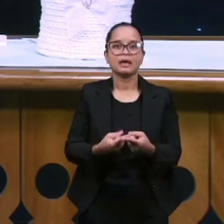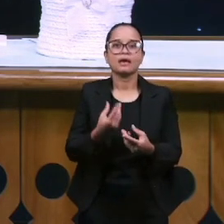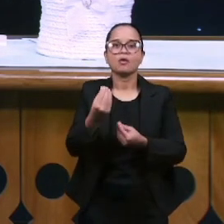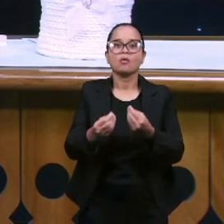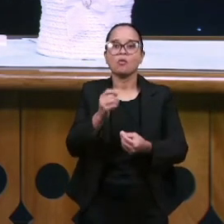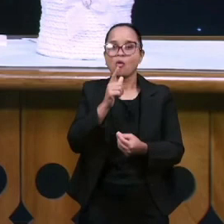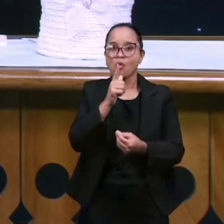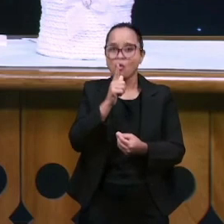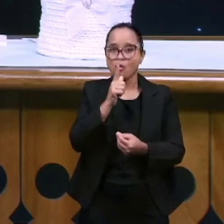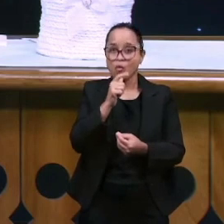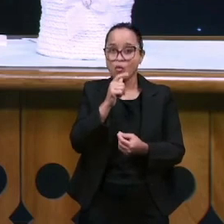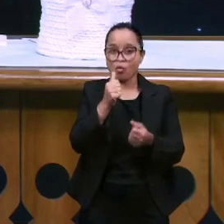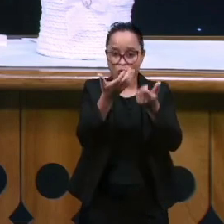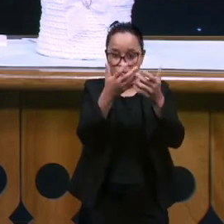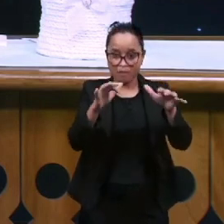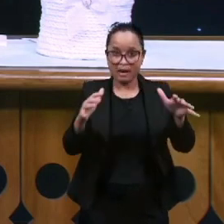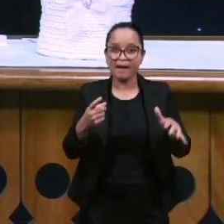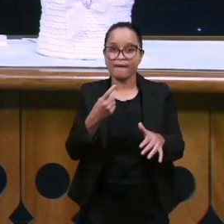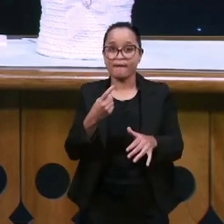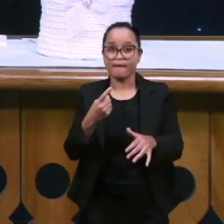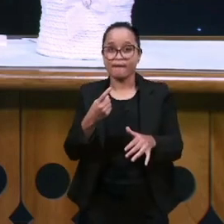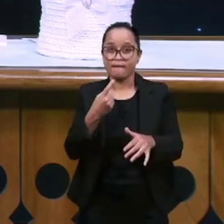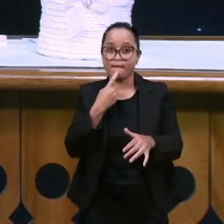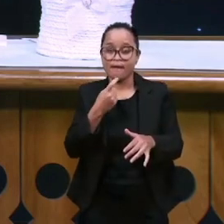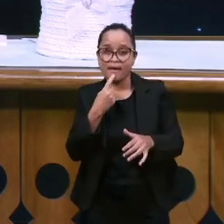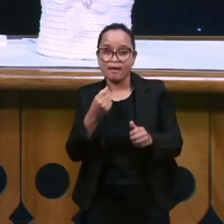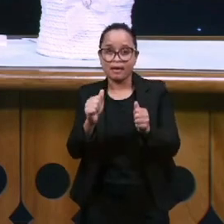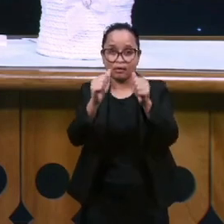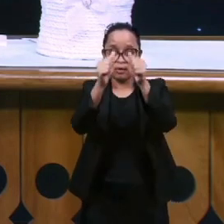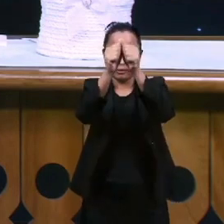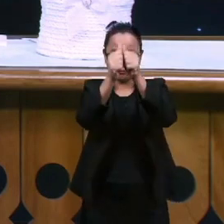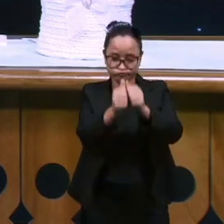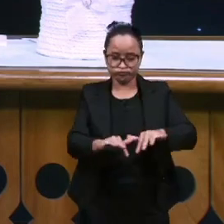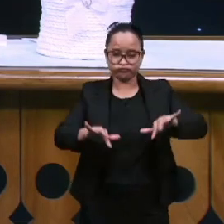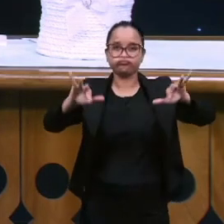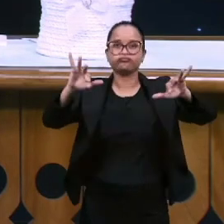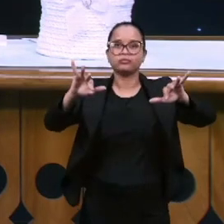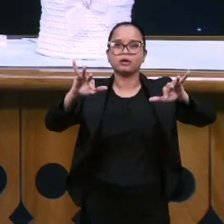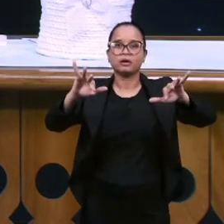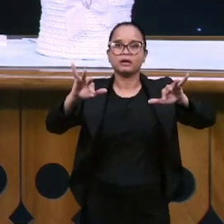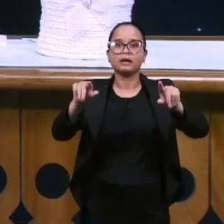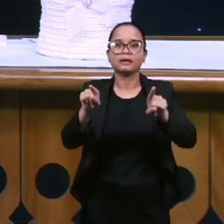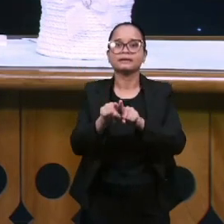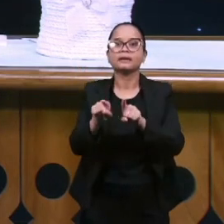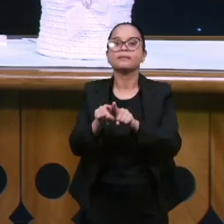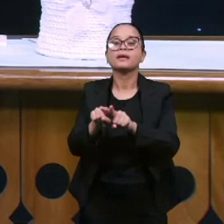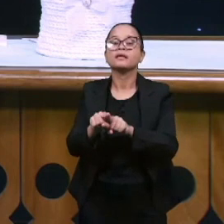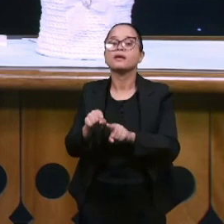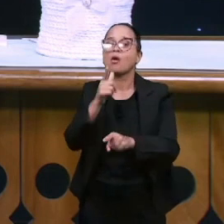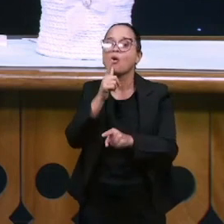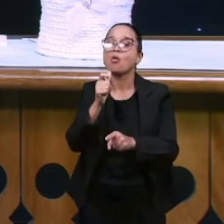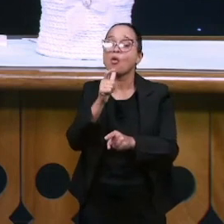río, como el Mar Rojo también se abrió, el río Jordán se abrió.